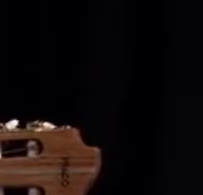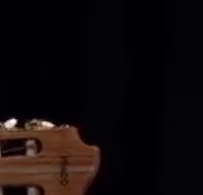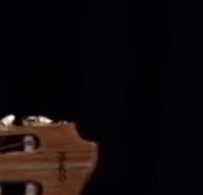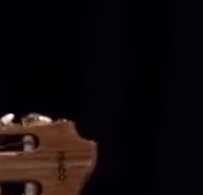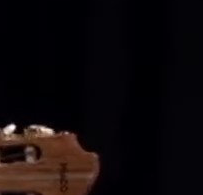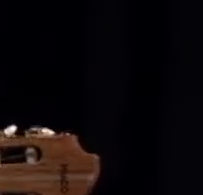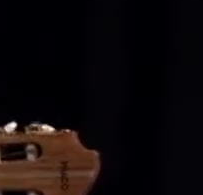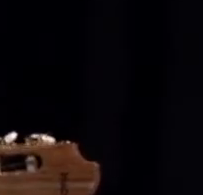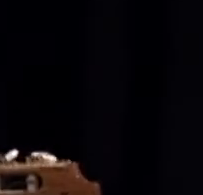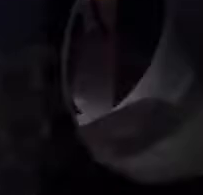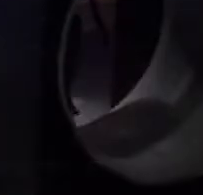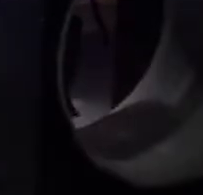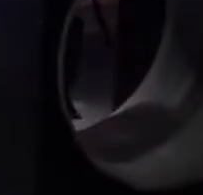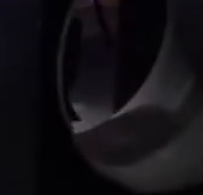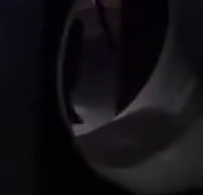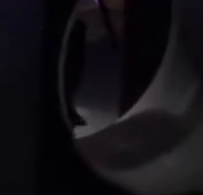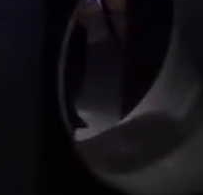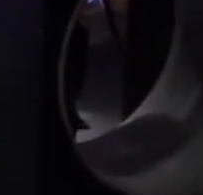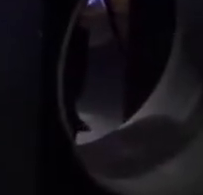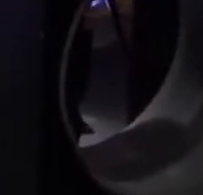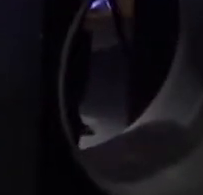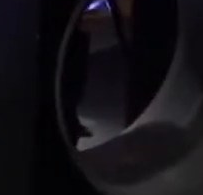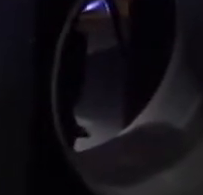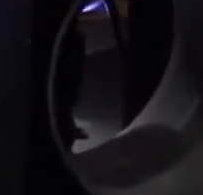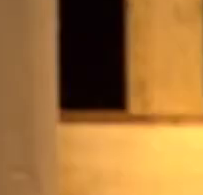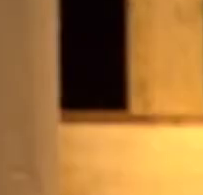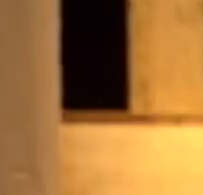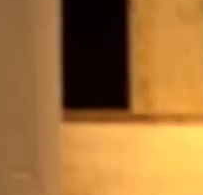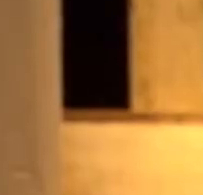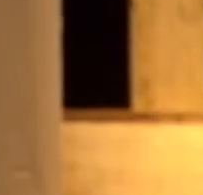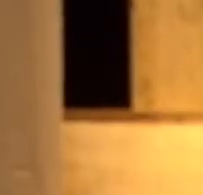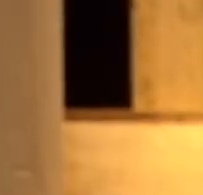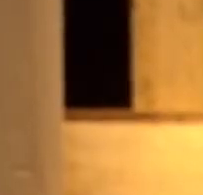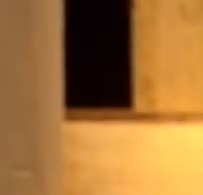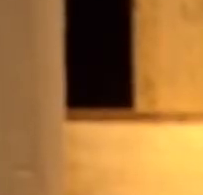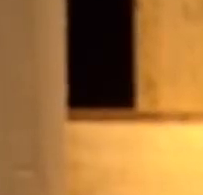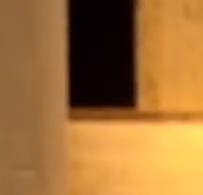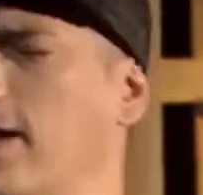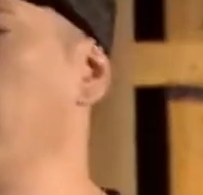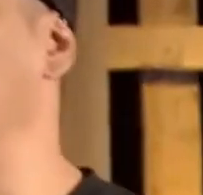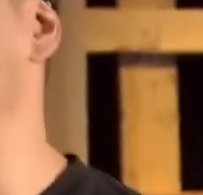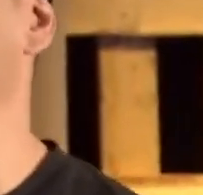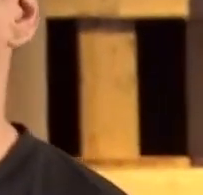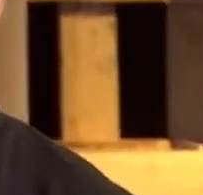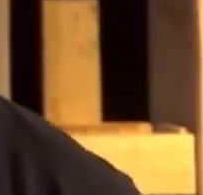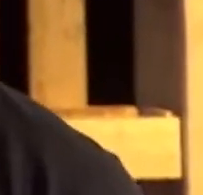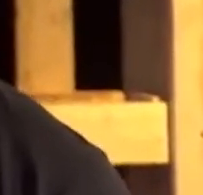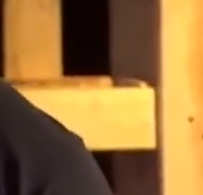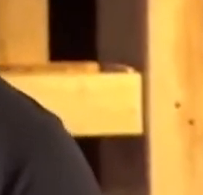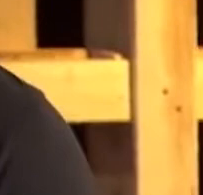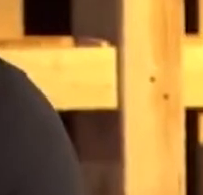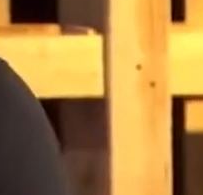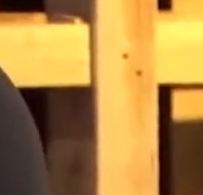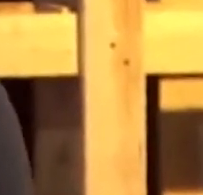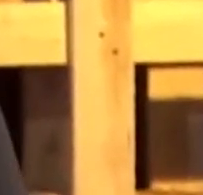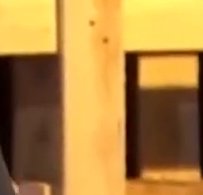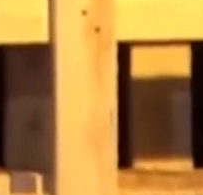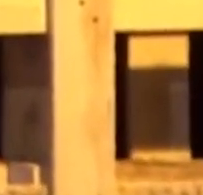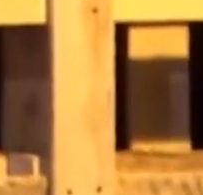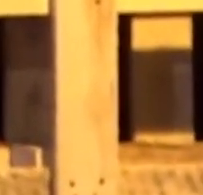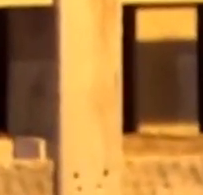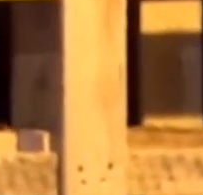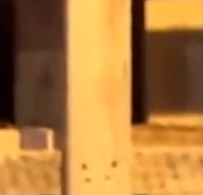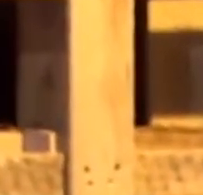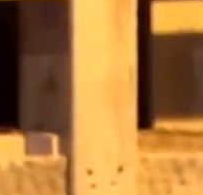A veces uno va con la corriente y uno no sabe. Esa es la manera en que he empezado a vivir desde que tomé